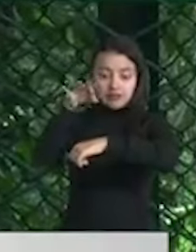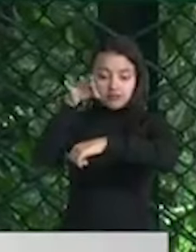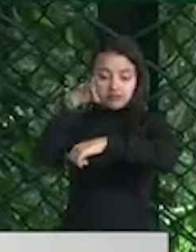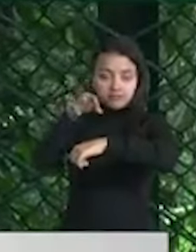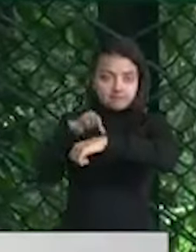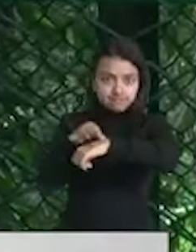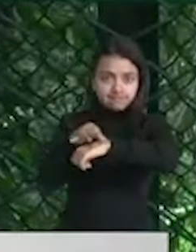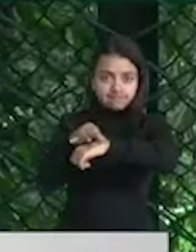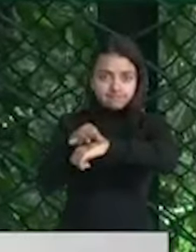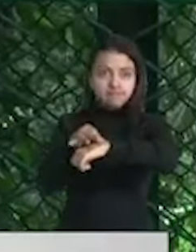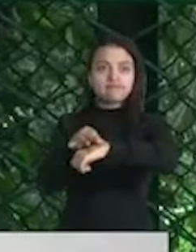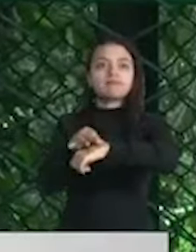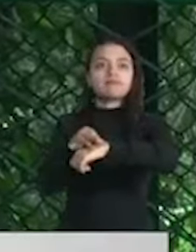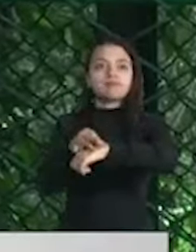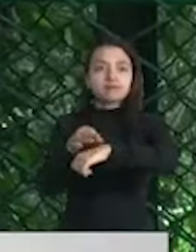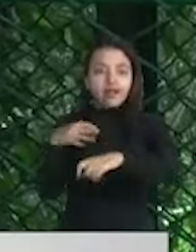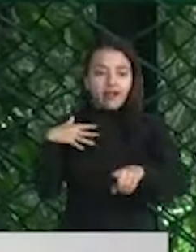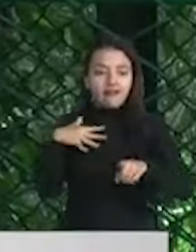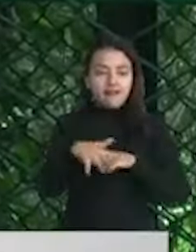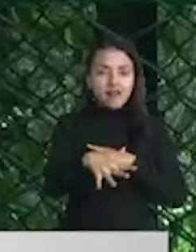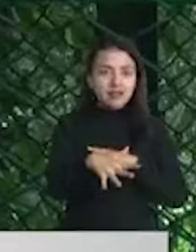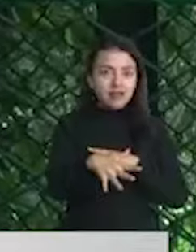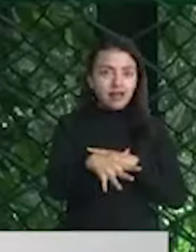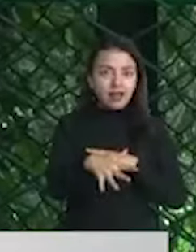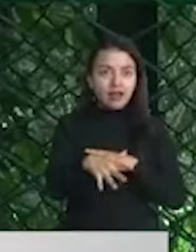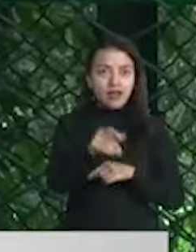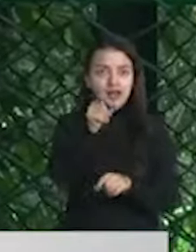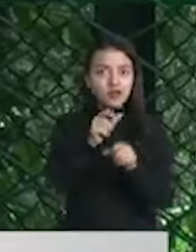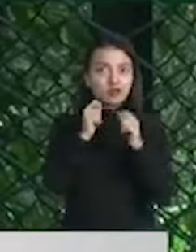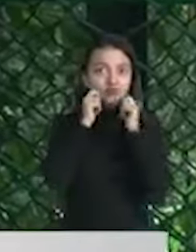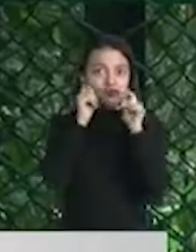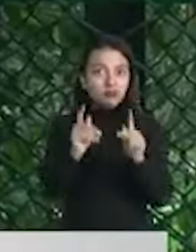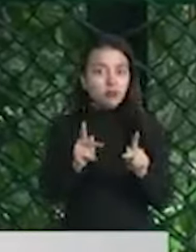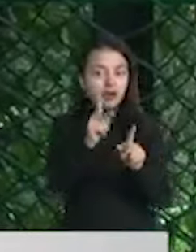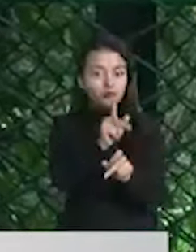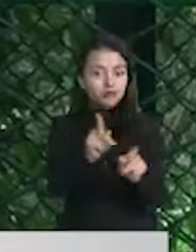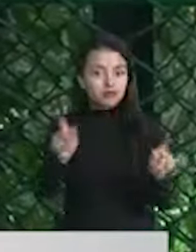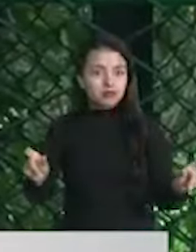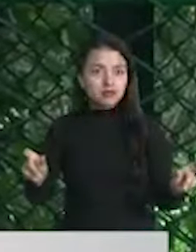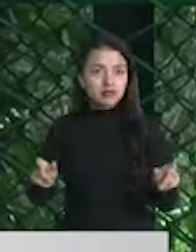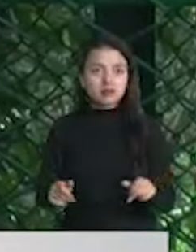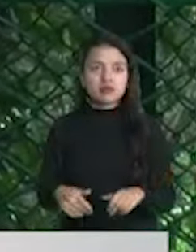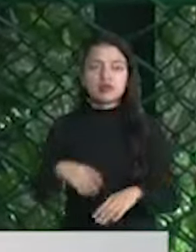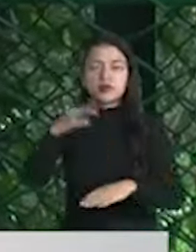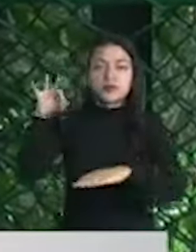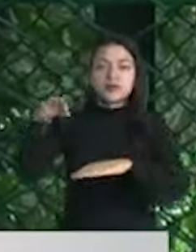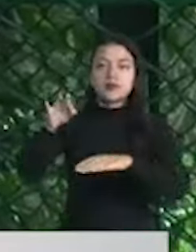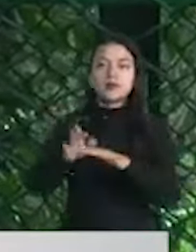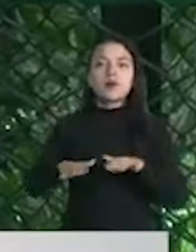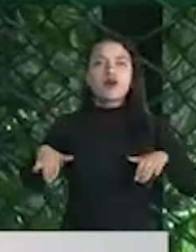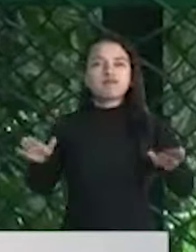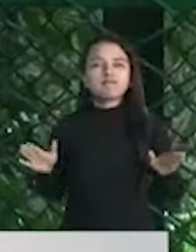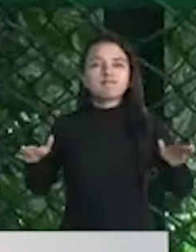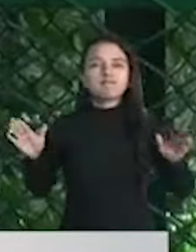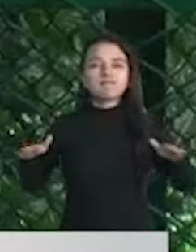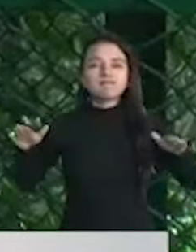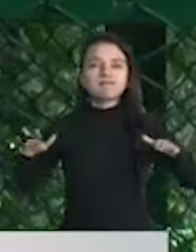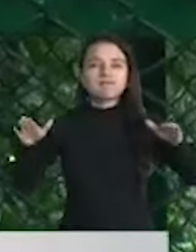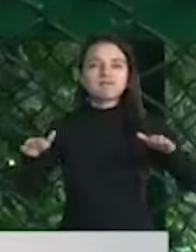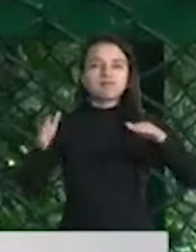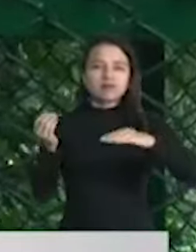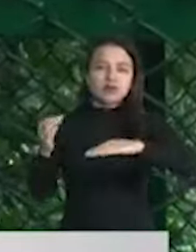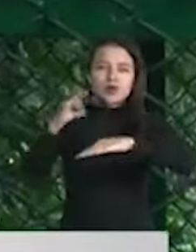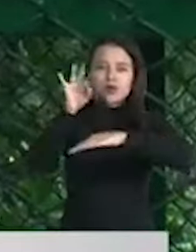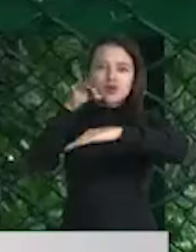donde estén y pues de las zonas epidemiológicas, ya que ellas siempre para hacer su alimentación, ellos tienen que hacer